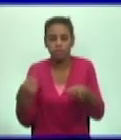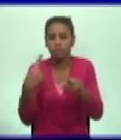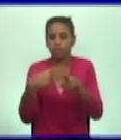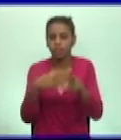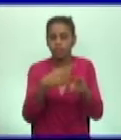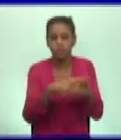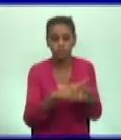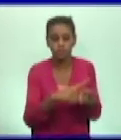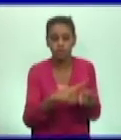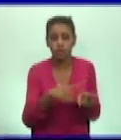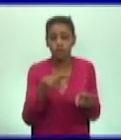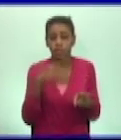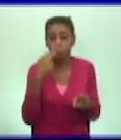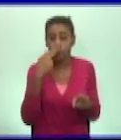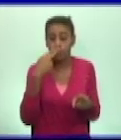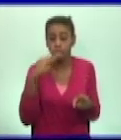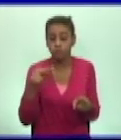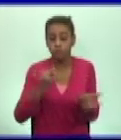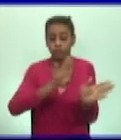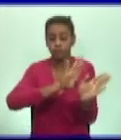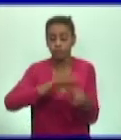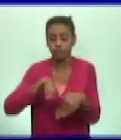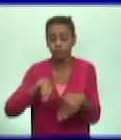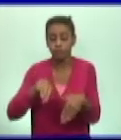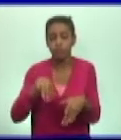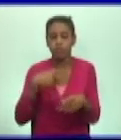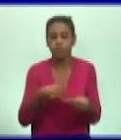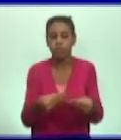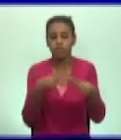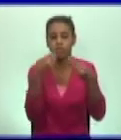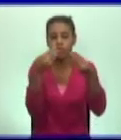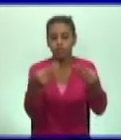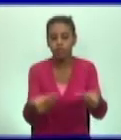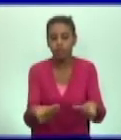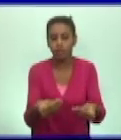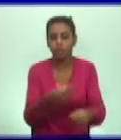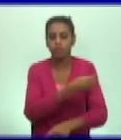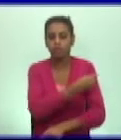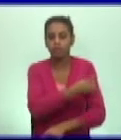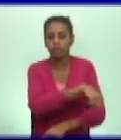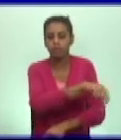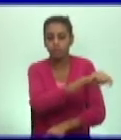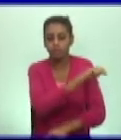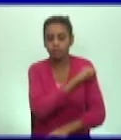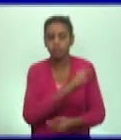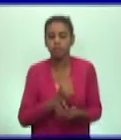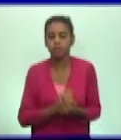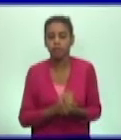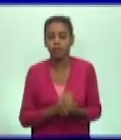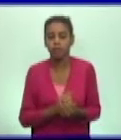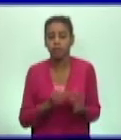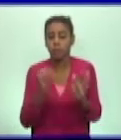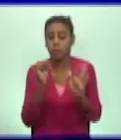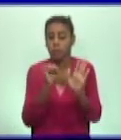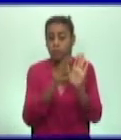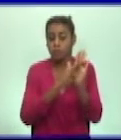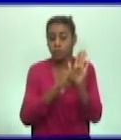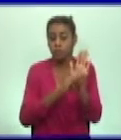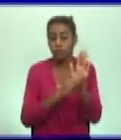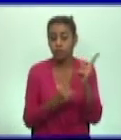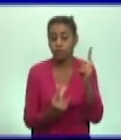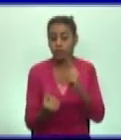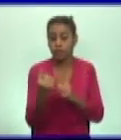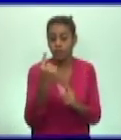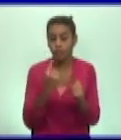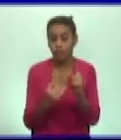precisamente a aquellos fascistas y a aquellos japoneses que tenían dominado a este pueblo de Vietnam. Por tanto, entre las medidas, estas son algunas, usted